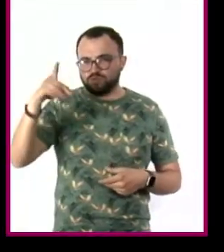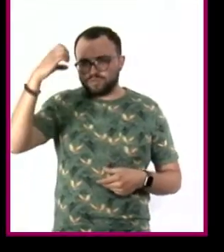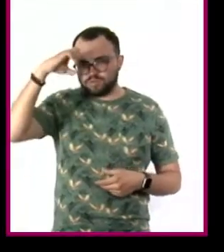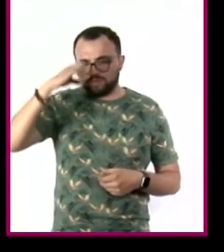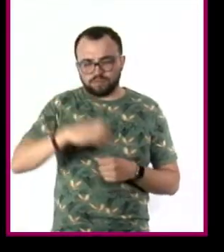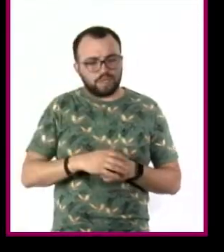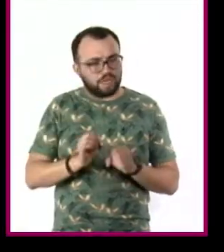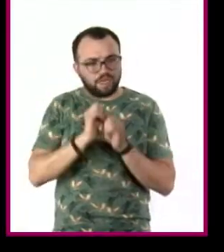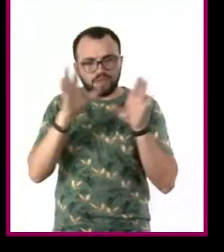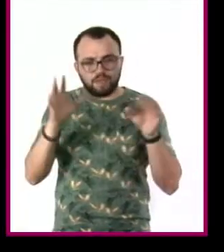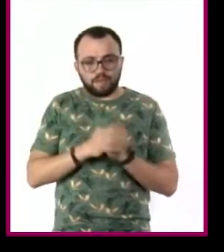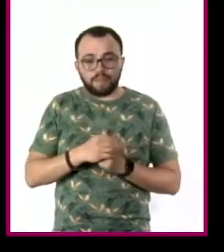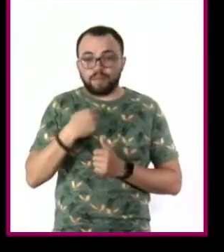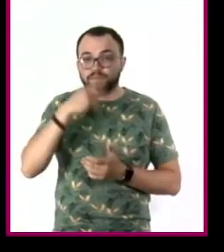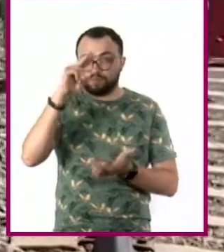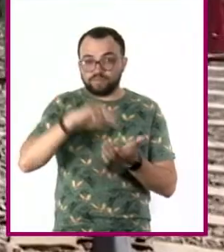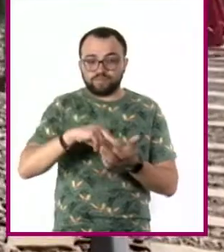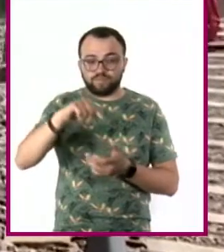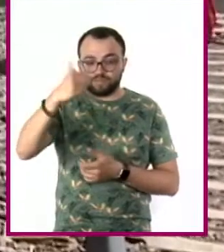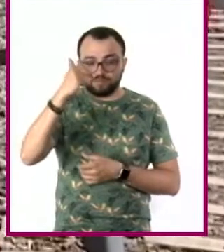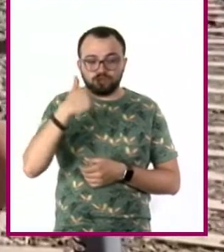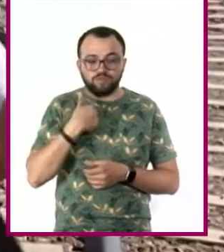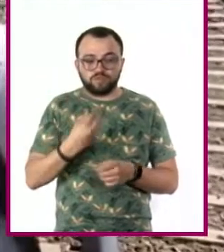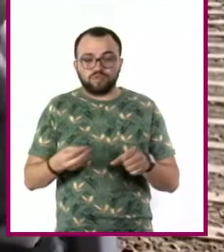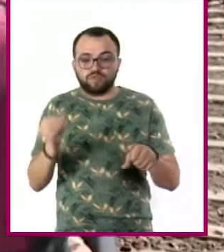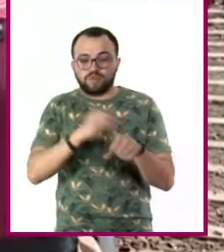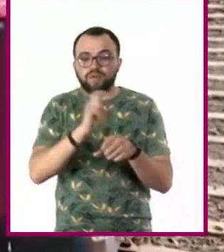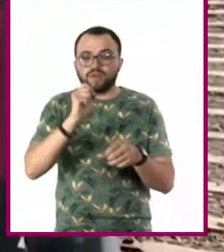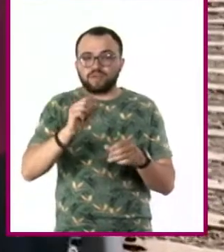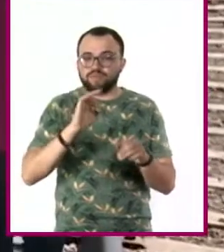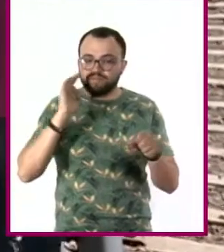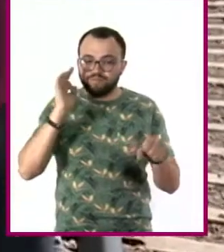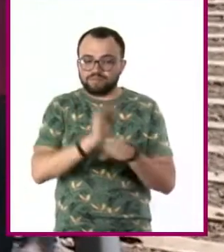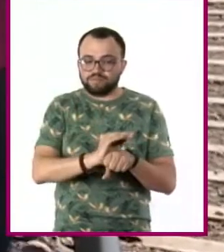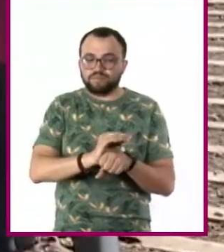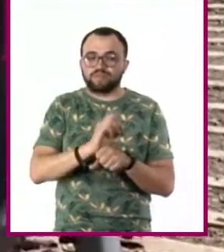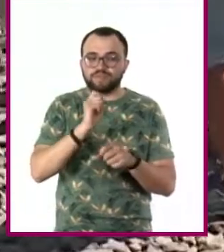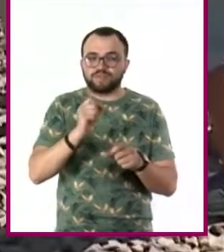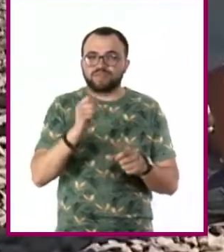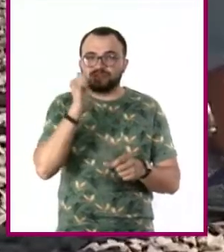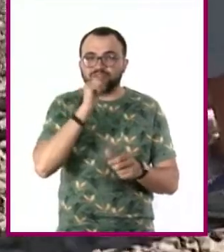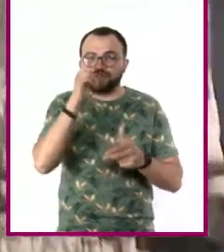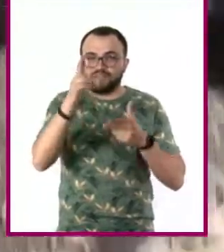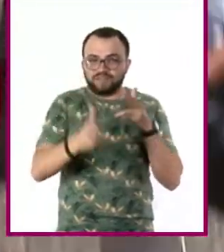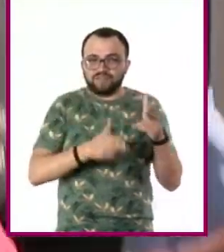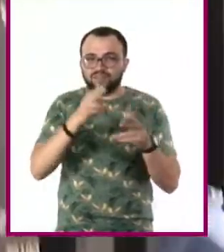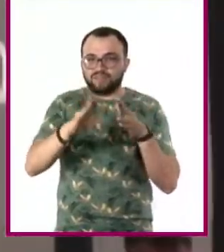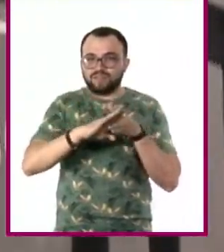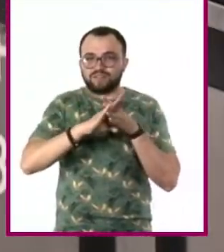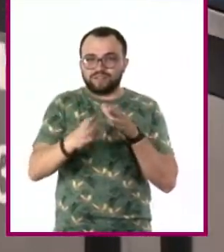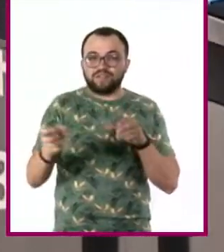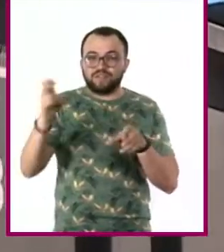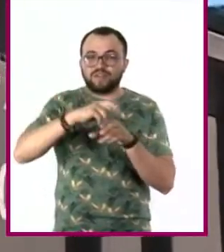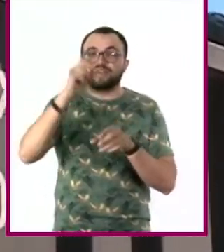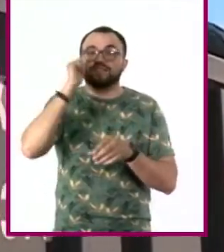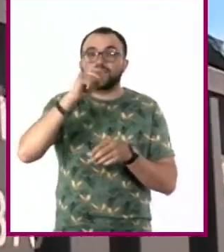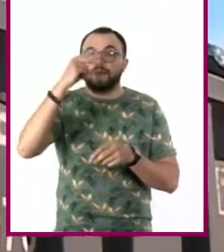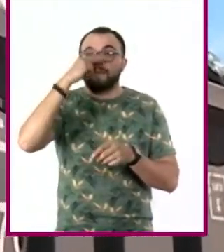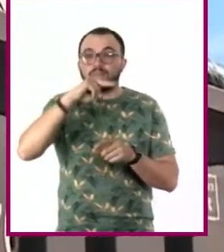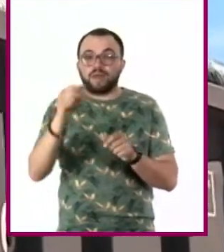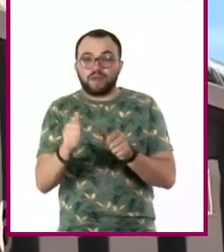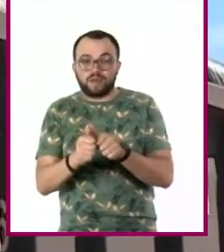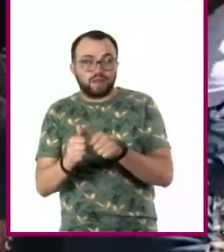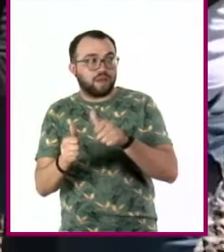supuesto, en 2011 me involucré en la defensa de migrantes centroamericanos que viajaban sobre los trenes, cruzando México de sur a norte para